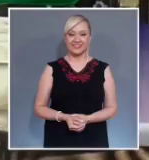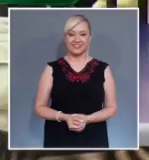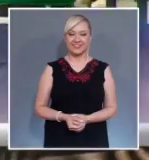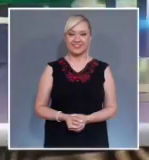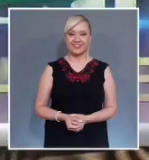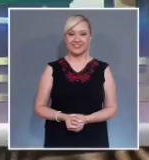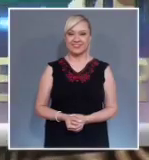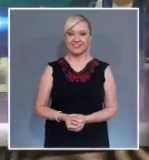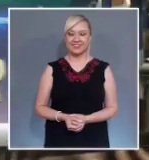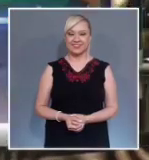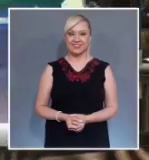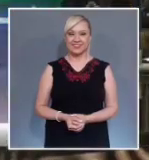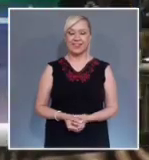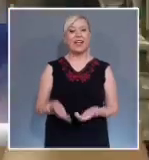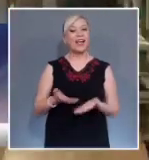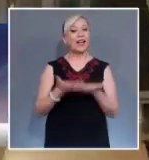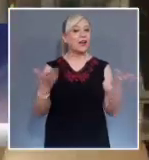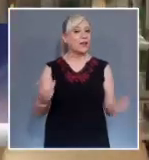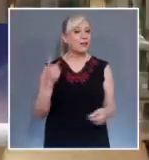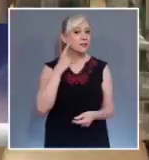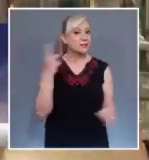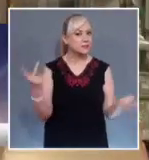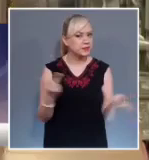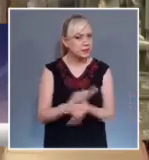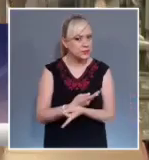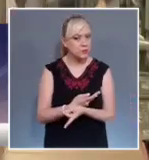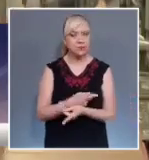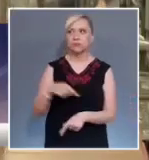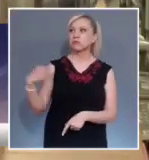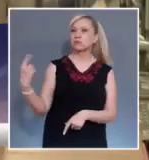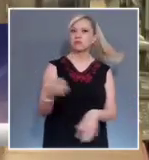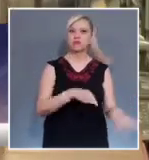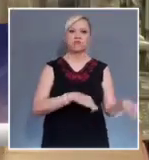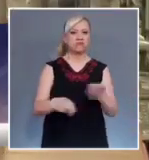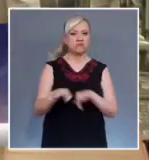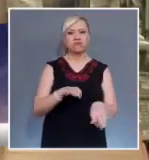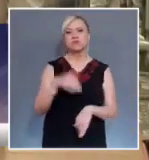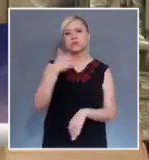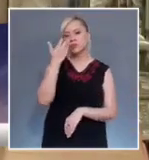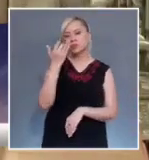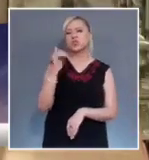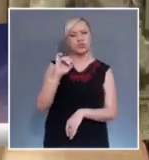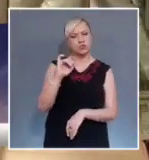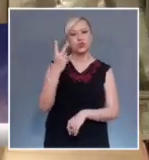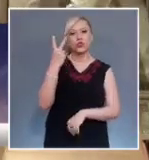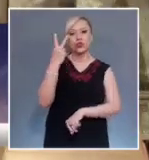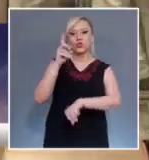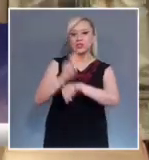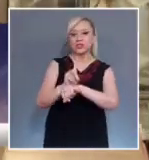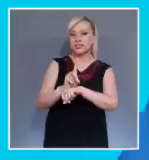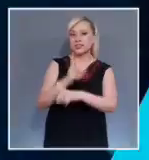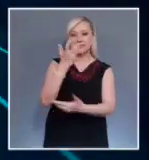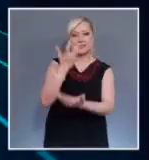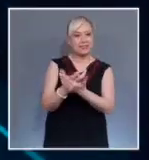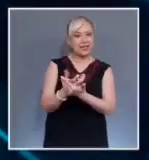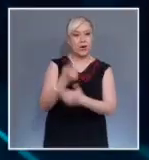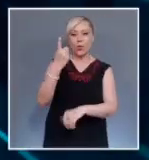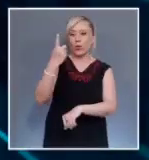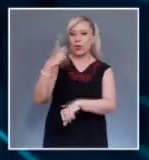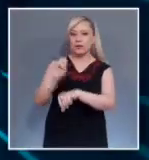al regresar trabajadores gozarán de dos días de descanso obligatorio a la semana